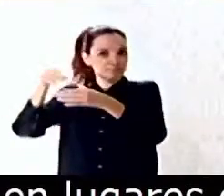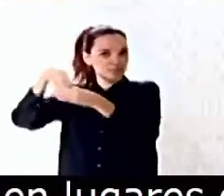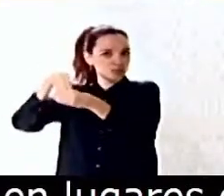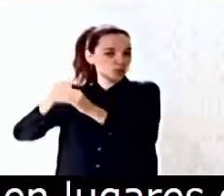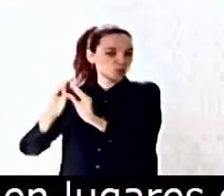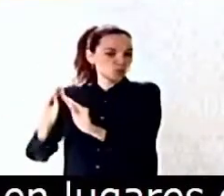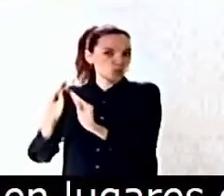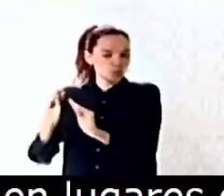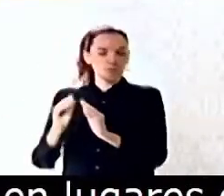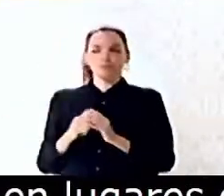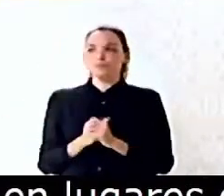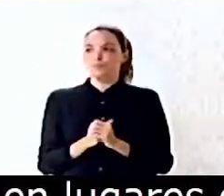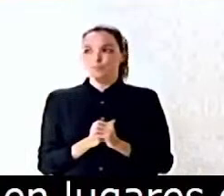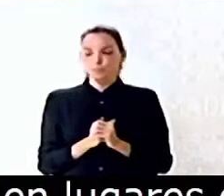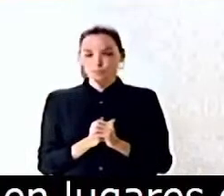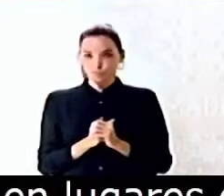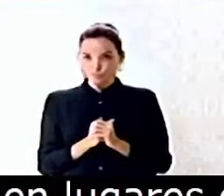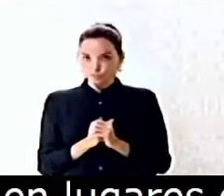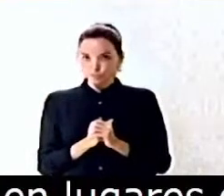es para el culto.